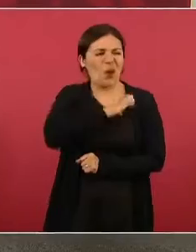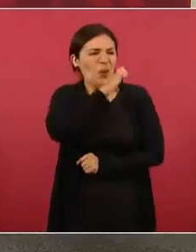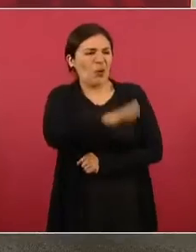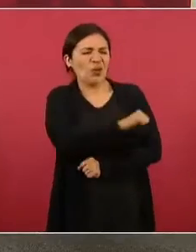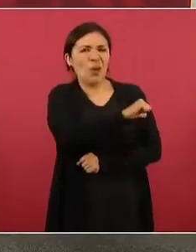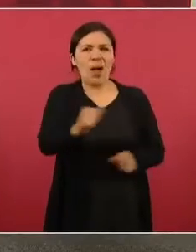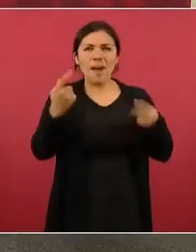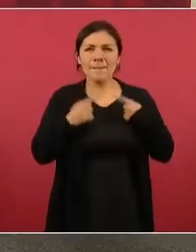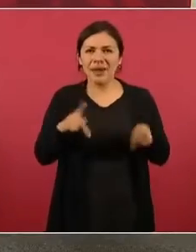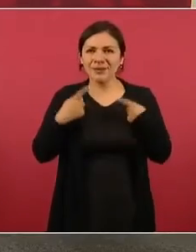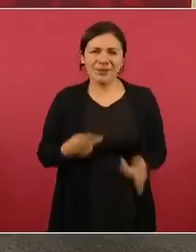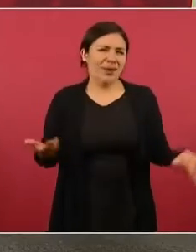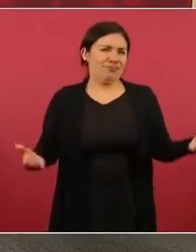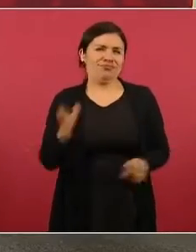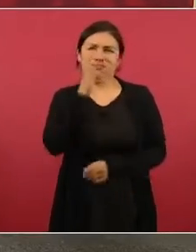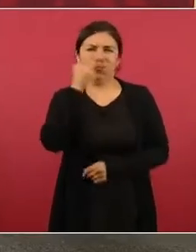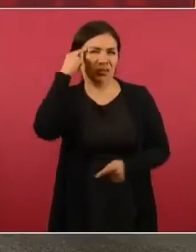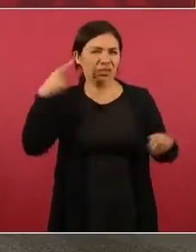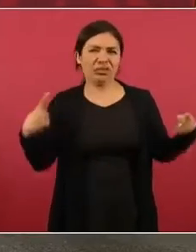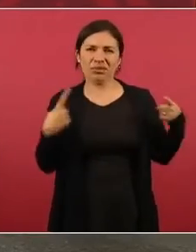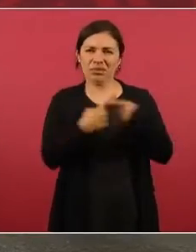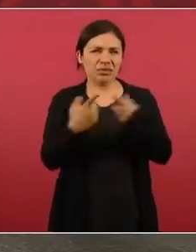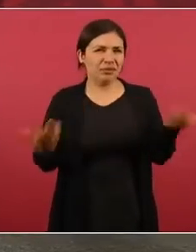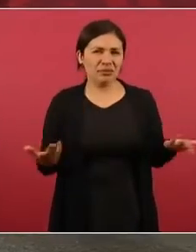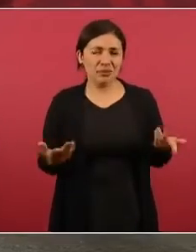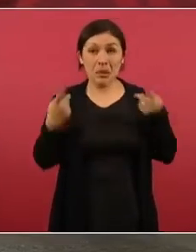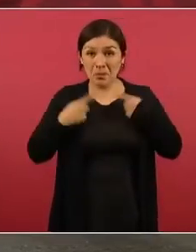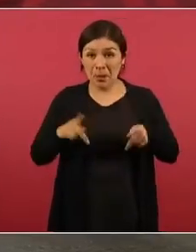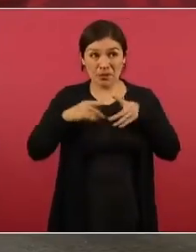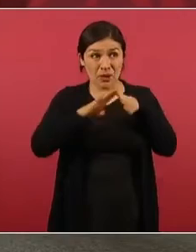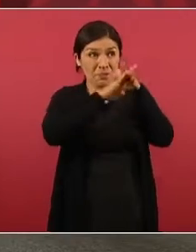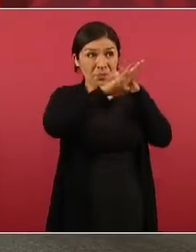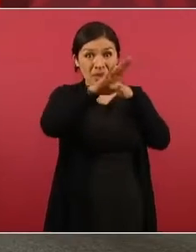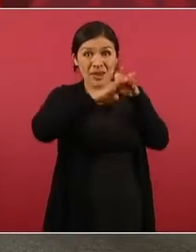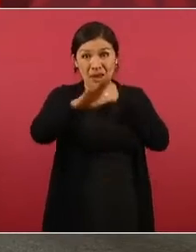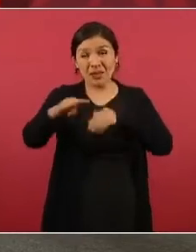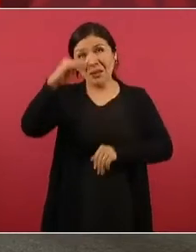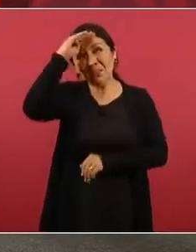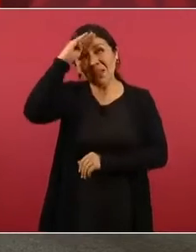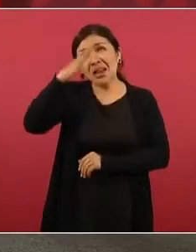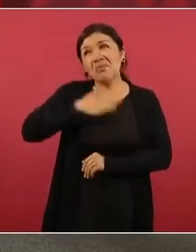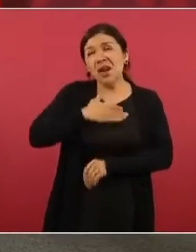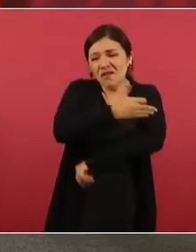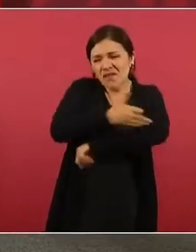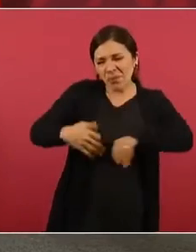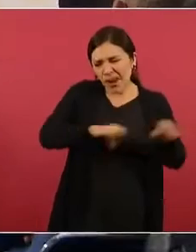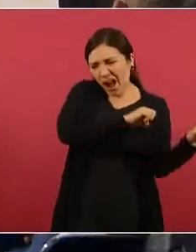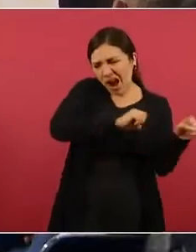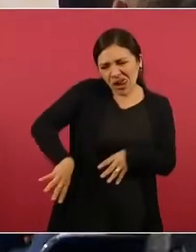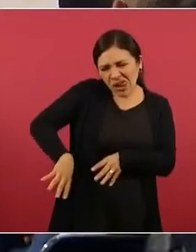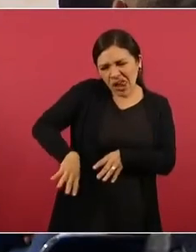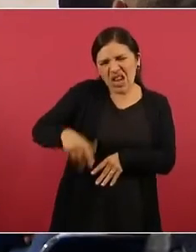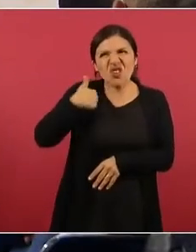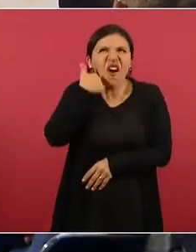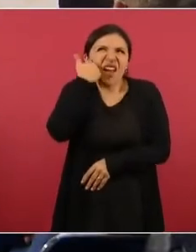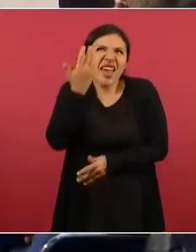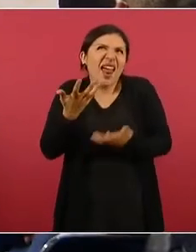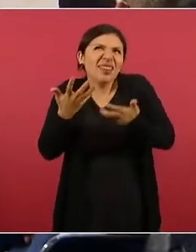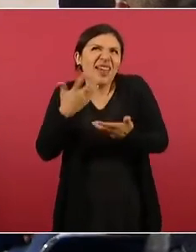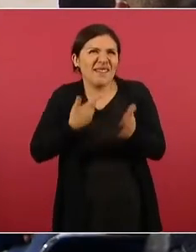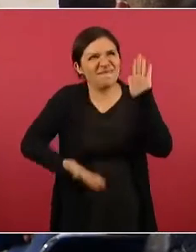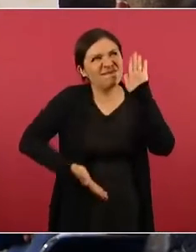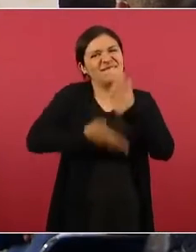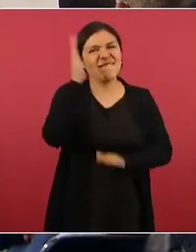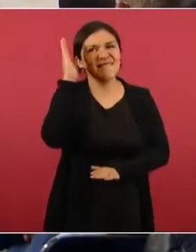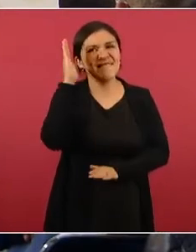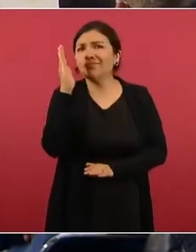Los migrantes no salen de sus pueblos, no abandonan a sus familias por gusto,